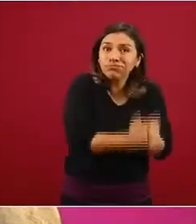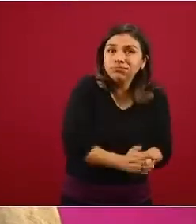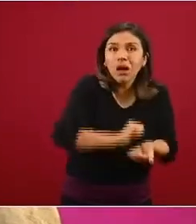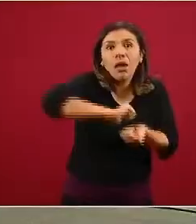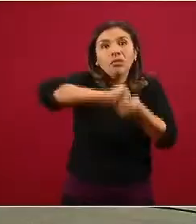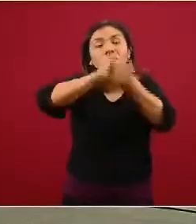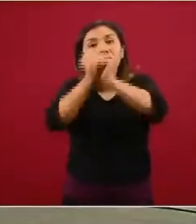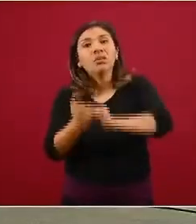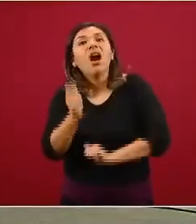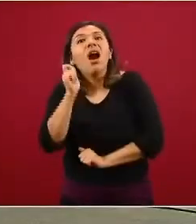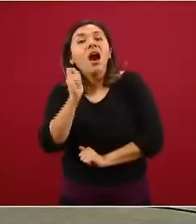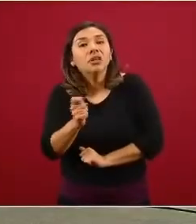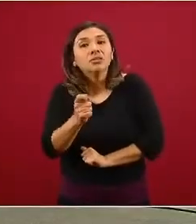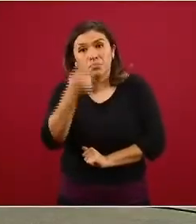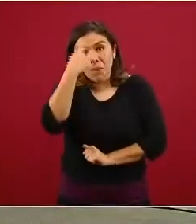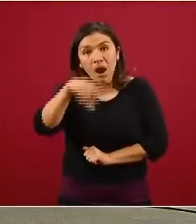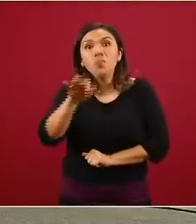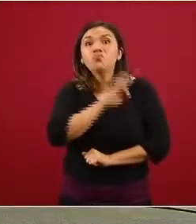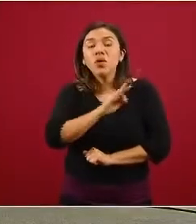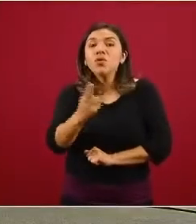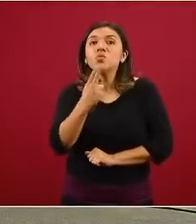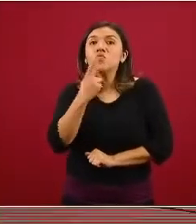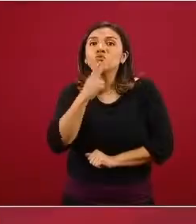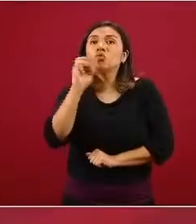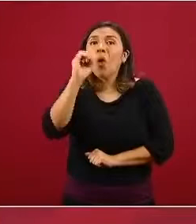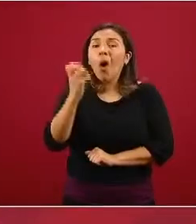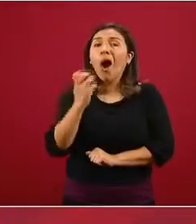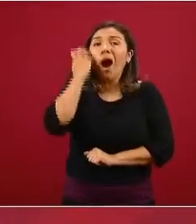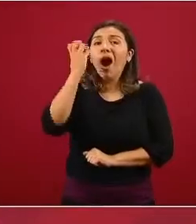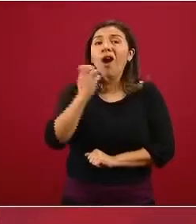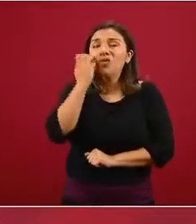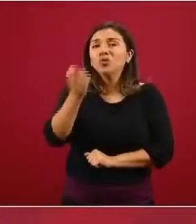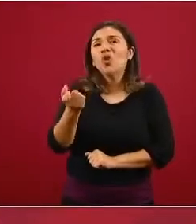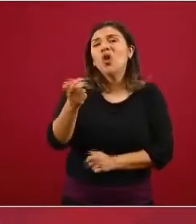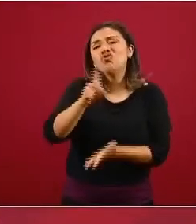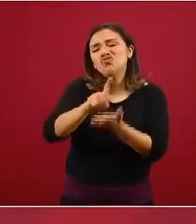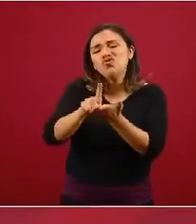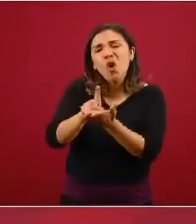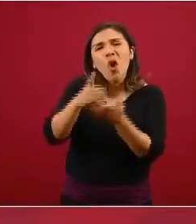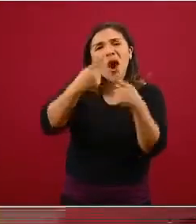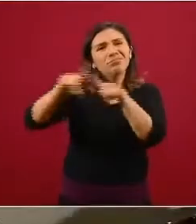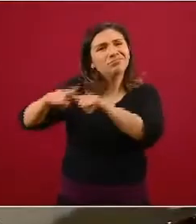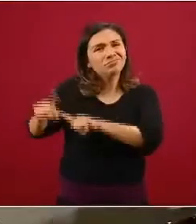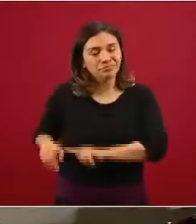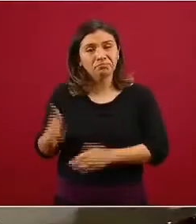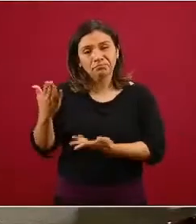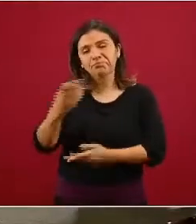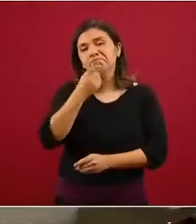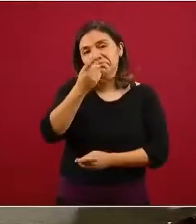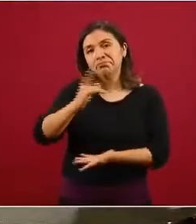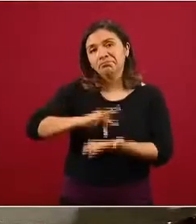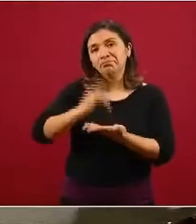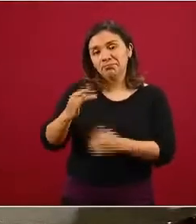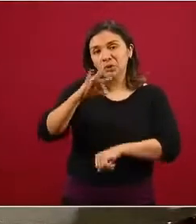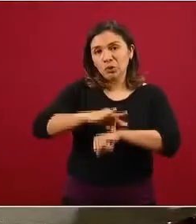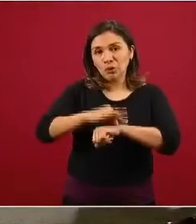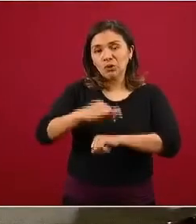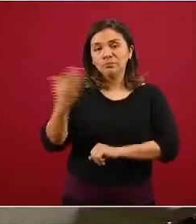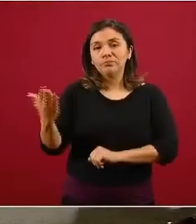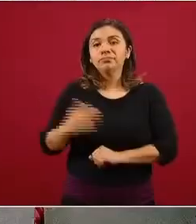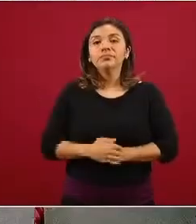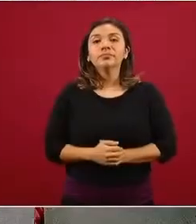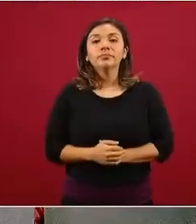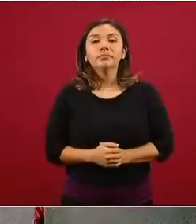que tiene sobre el uso, abuso de sustancias psicoactivas. Y le agradecemos mucho al doctor